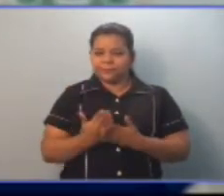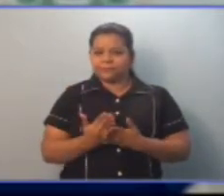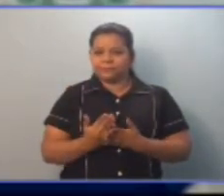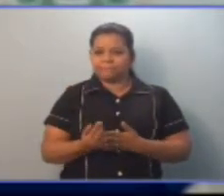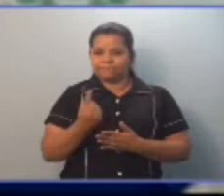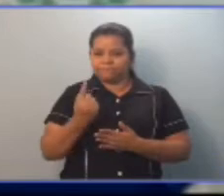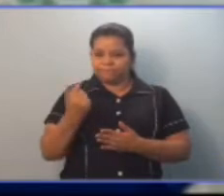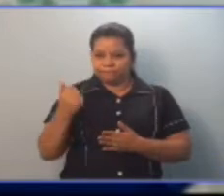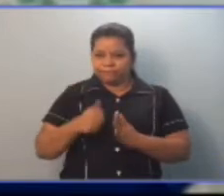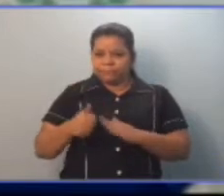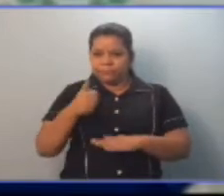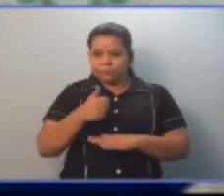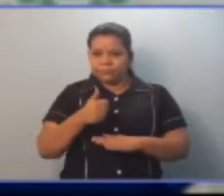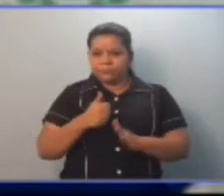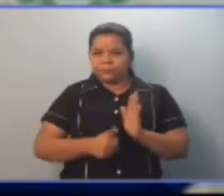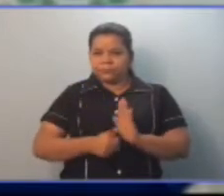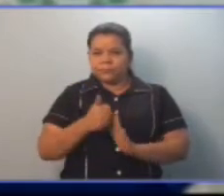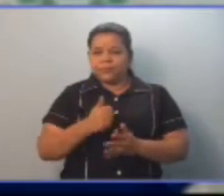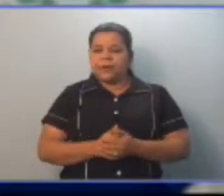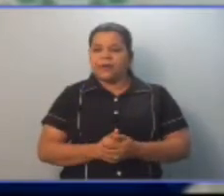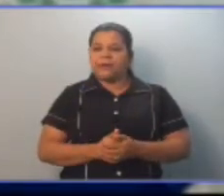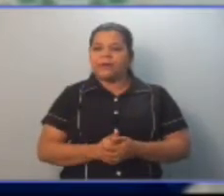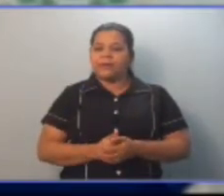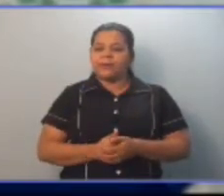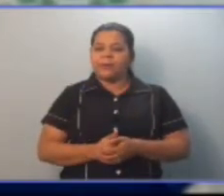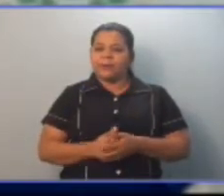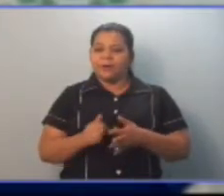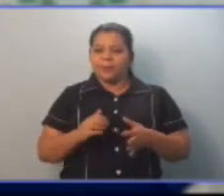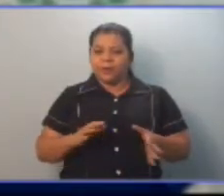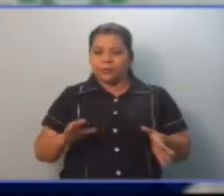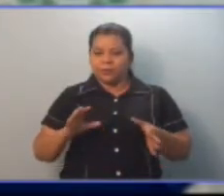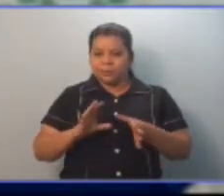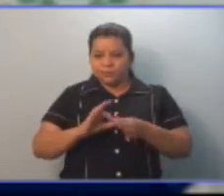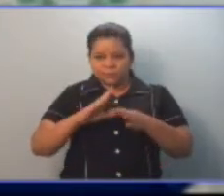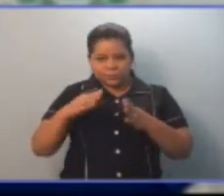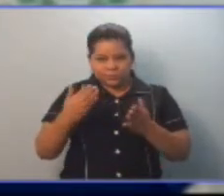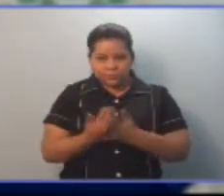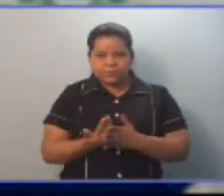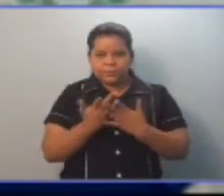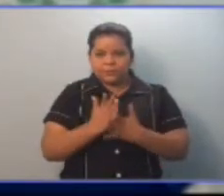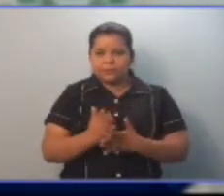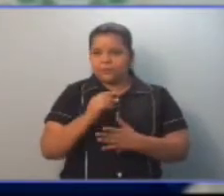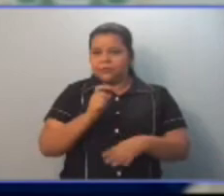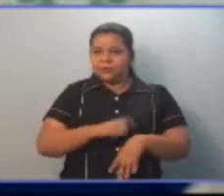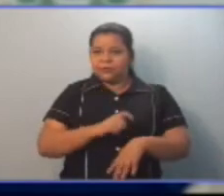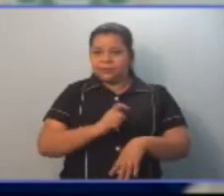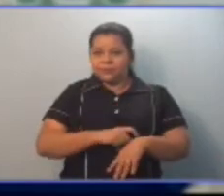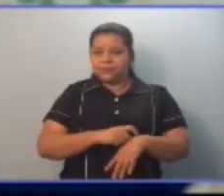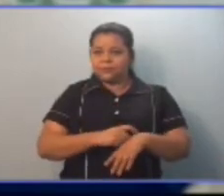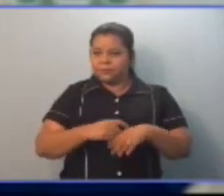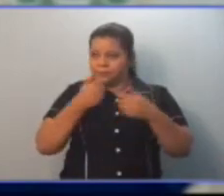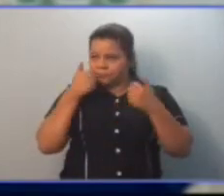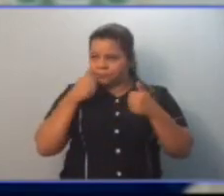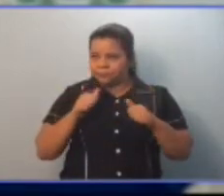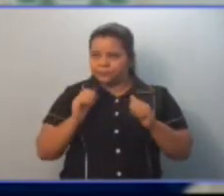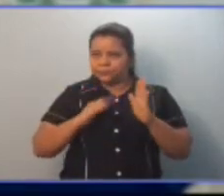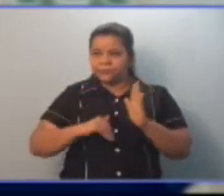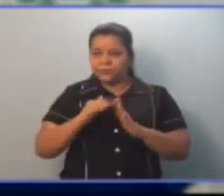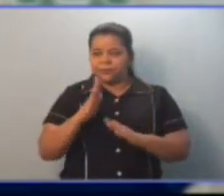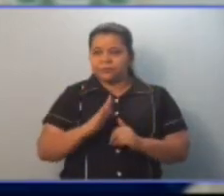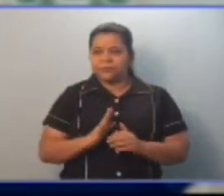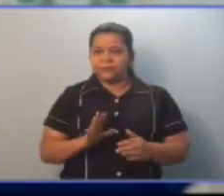debería de no ser solo después de que cese el cargo, sino que mantenerse en el tiempo, que eso sería una reforma que podría